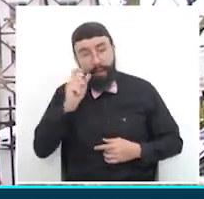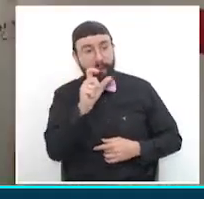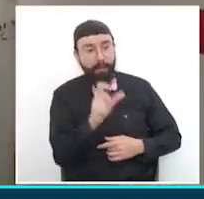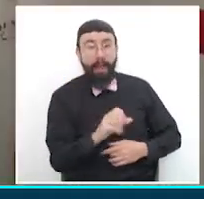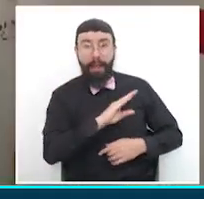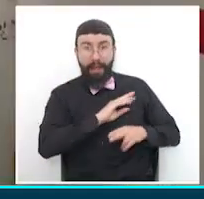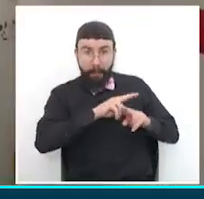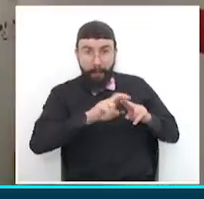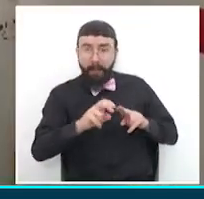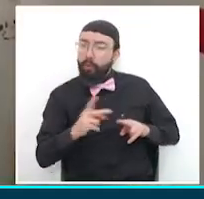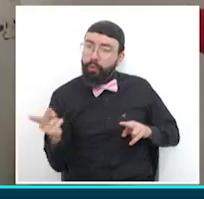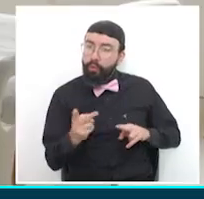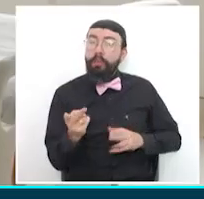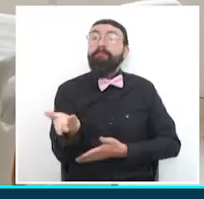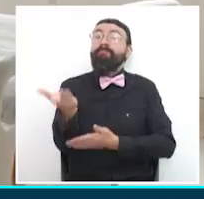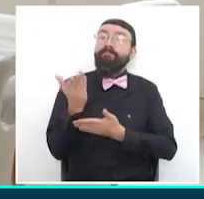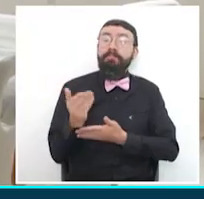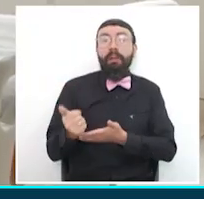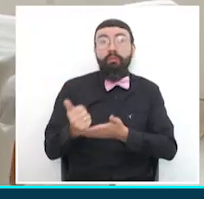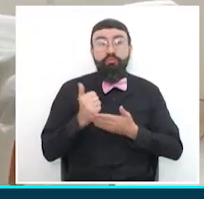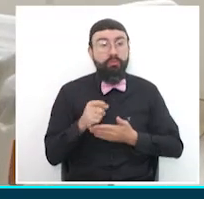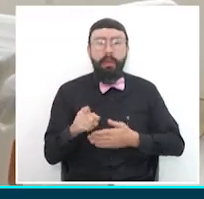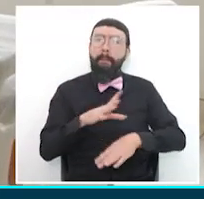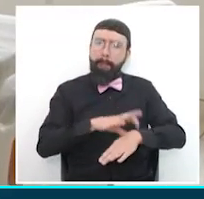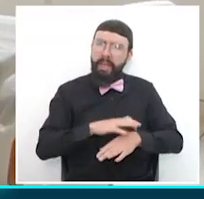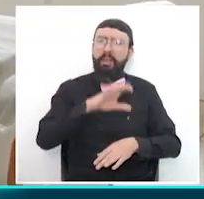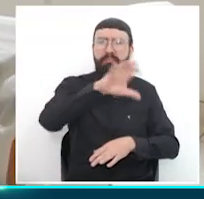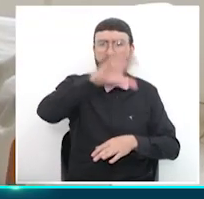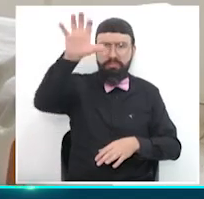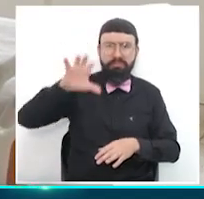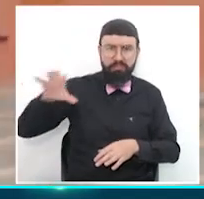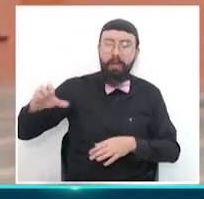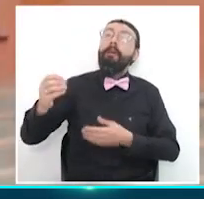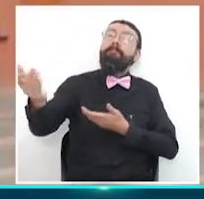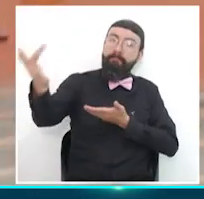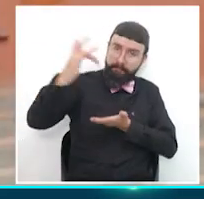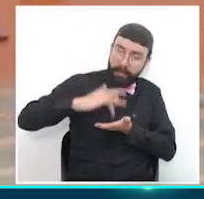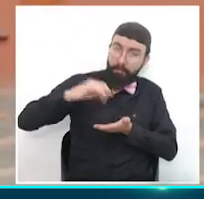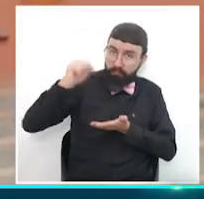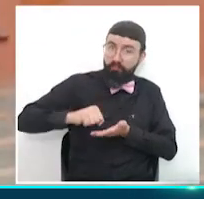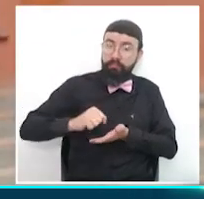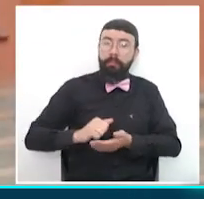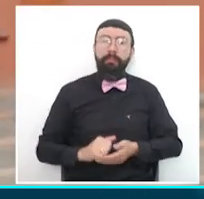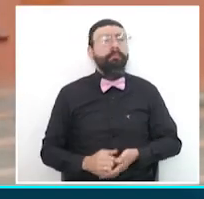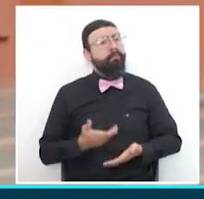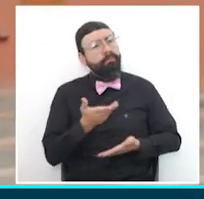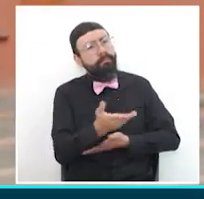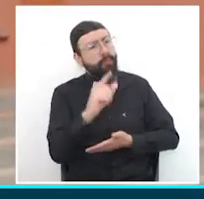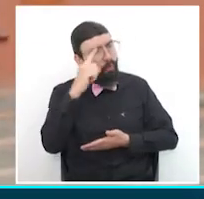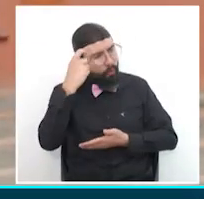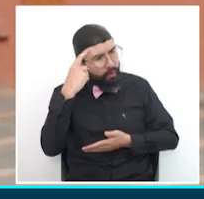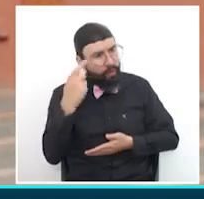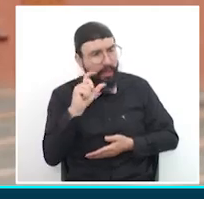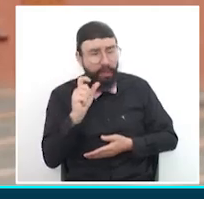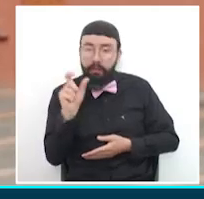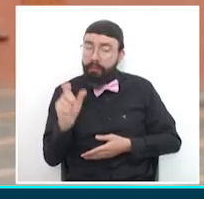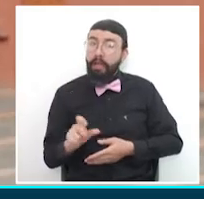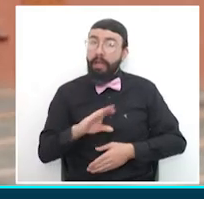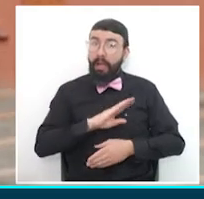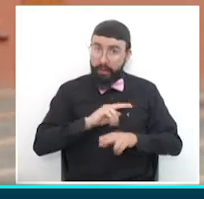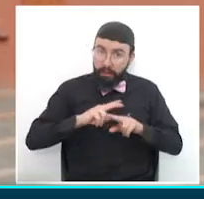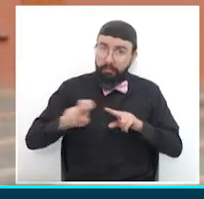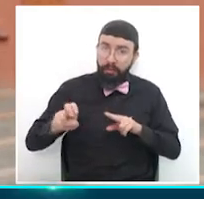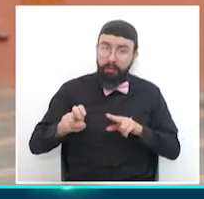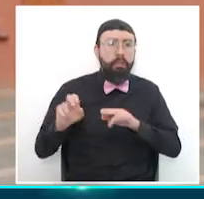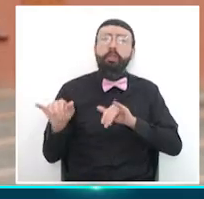Marín pidan ayuda a médicos extranjeros. Lo que quiero plantear al gobernador de Caldas y al señor alcalde de Manizales es que así